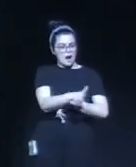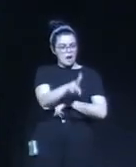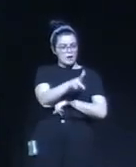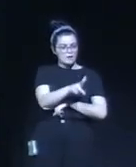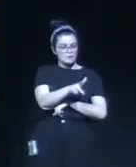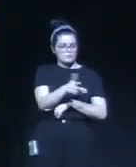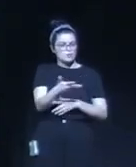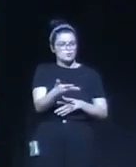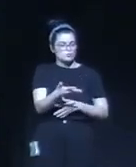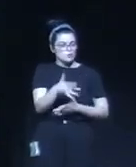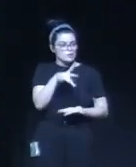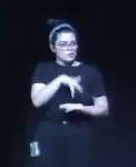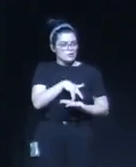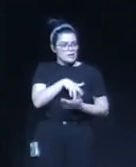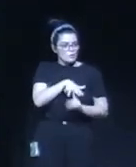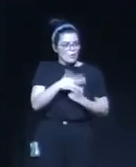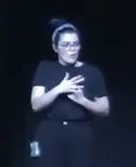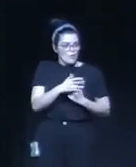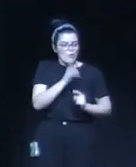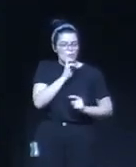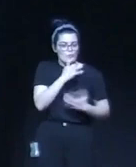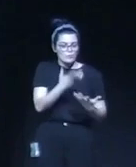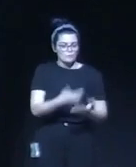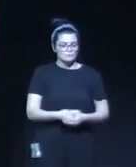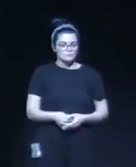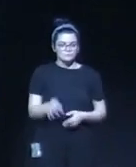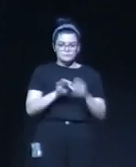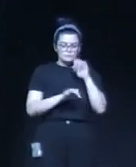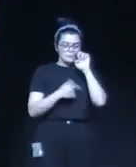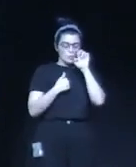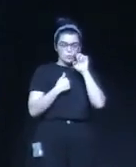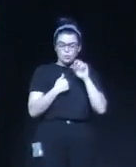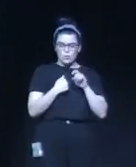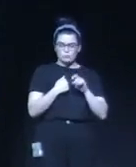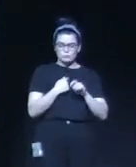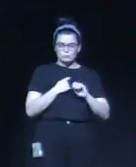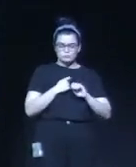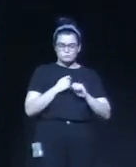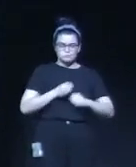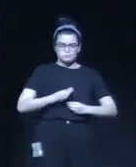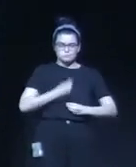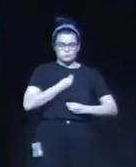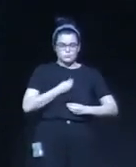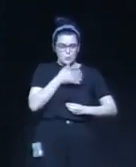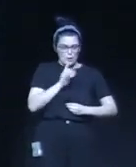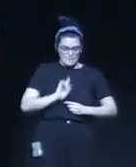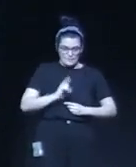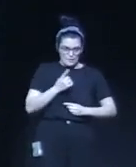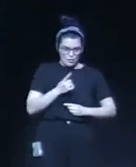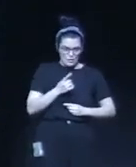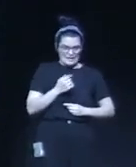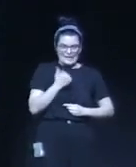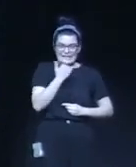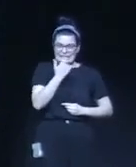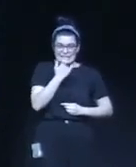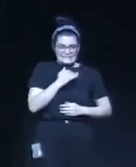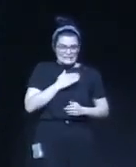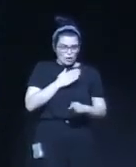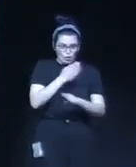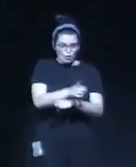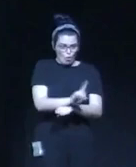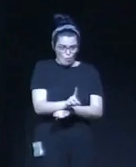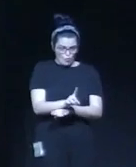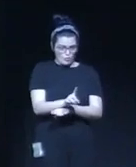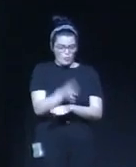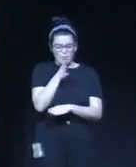¿Cómo fue aquello? Pues yo me quedé muy impresionada porque estuve a punto de no ir, ¿no? Porque me había roto